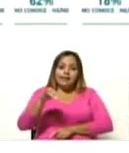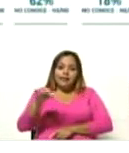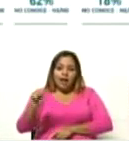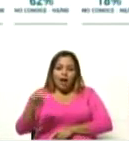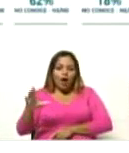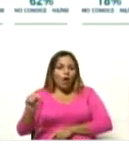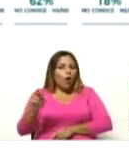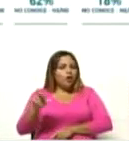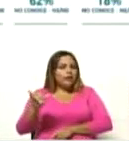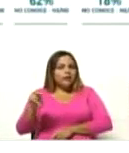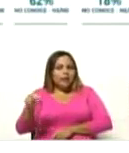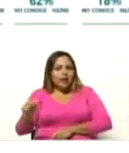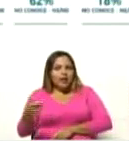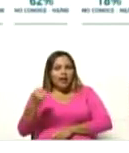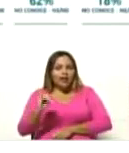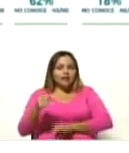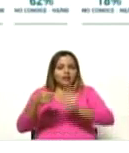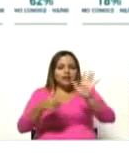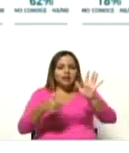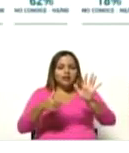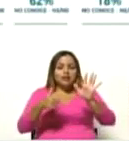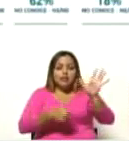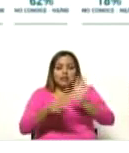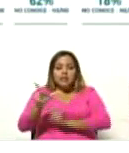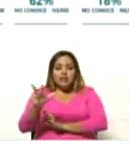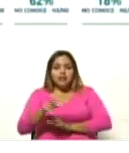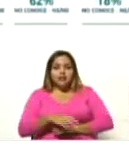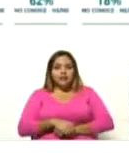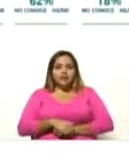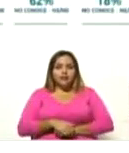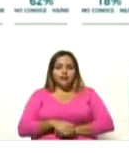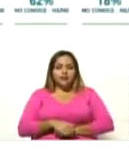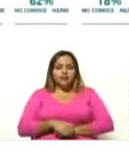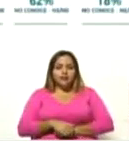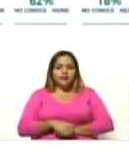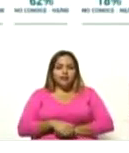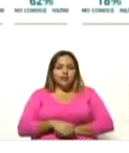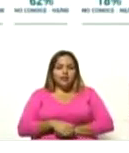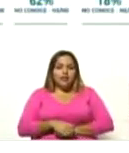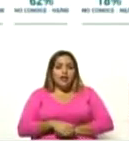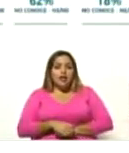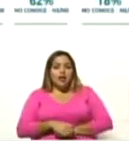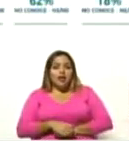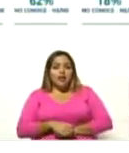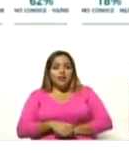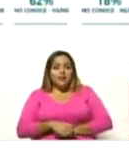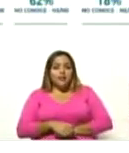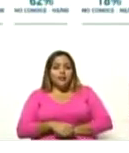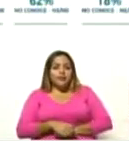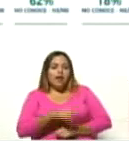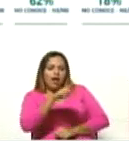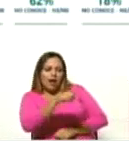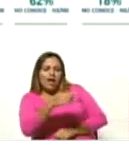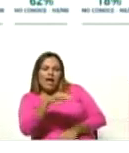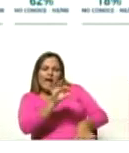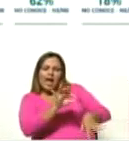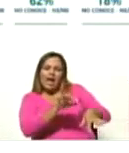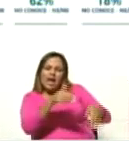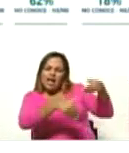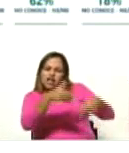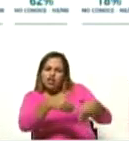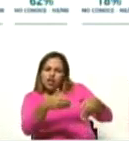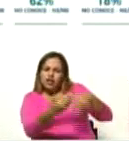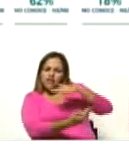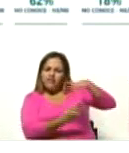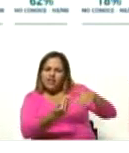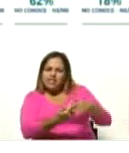y un porcentaje de respaldo, de simpatía significativo, que en unas primarias no deja de ser relevante, importante. Usted